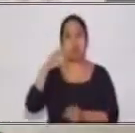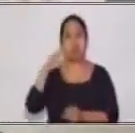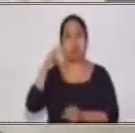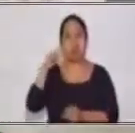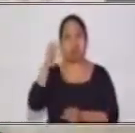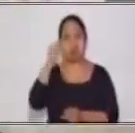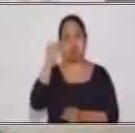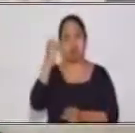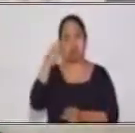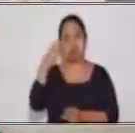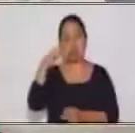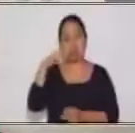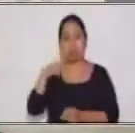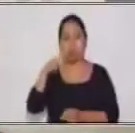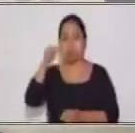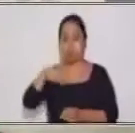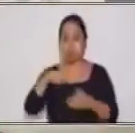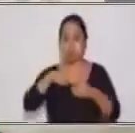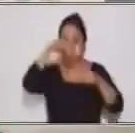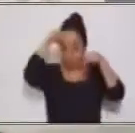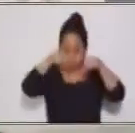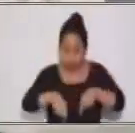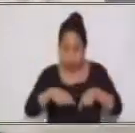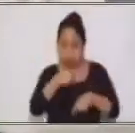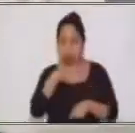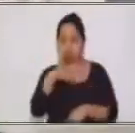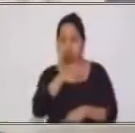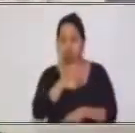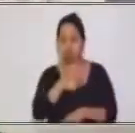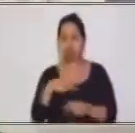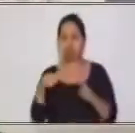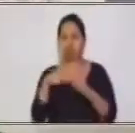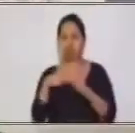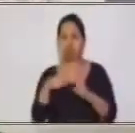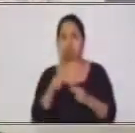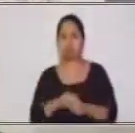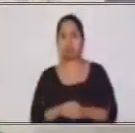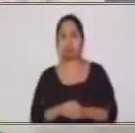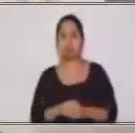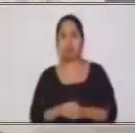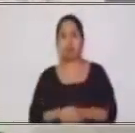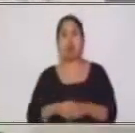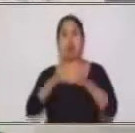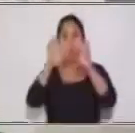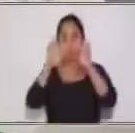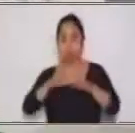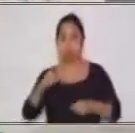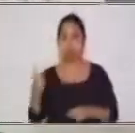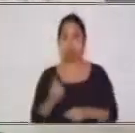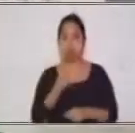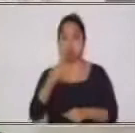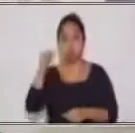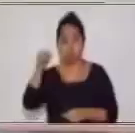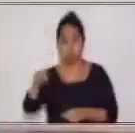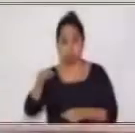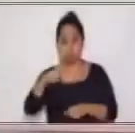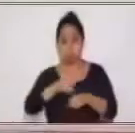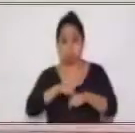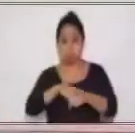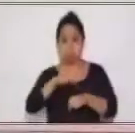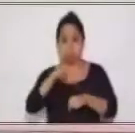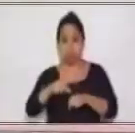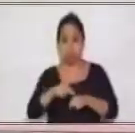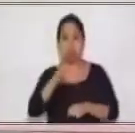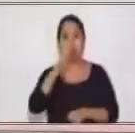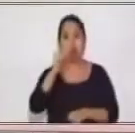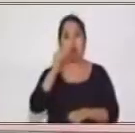todos nosotros conocemos. Dentro de los autores del neoclasicismo tenemos a Rafael Landívar. Yo creo que todos